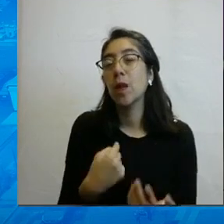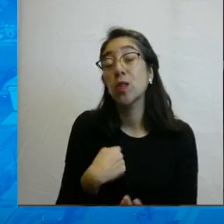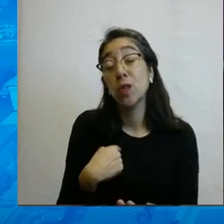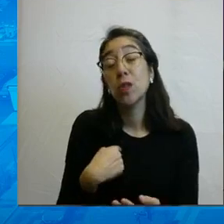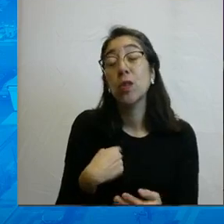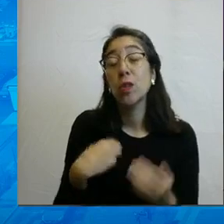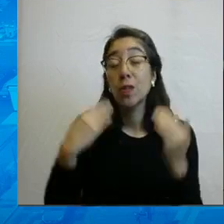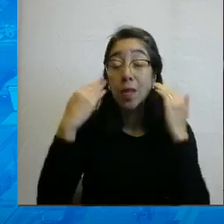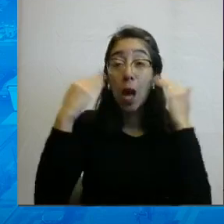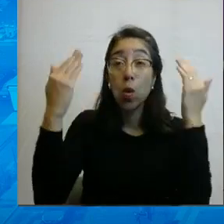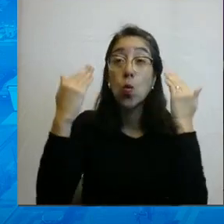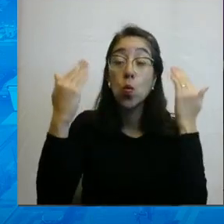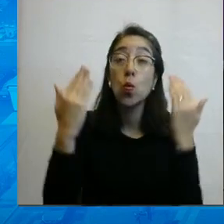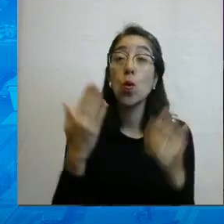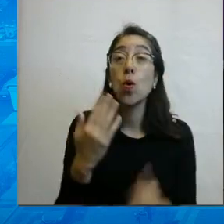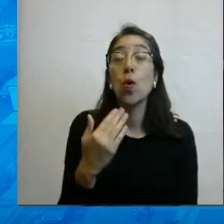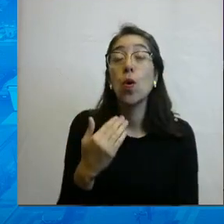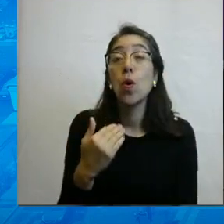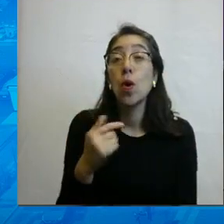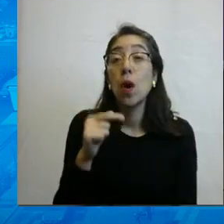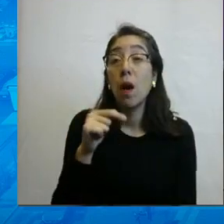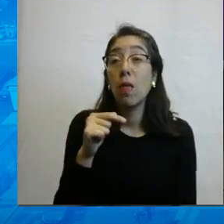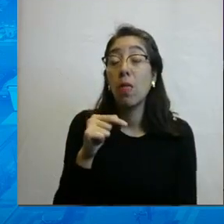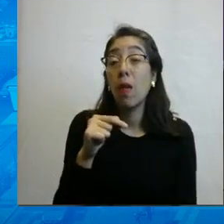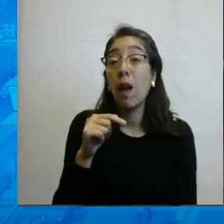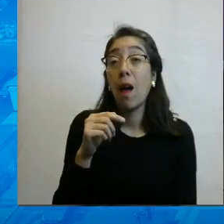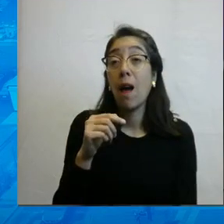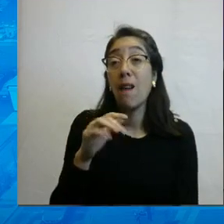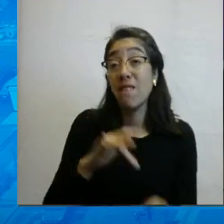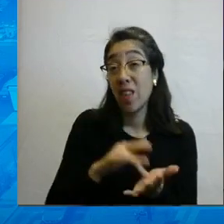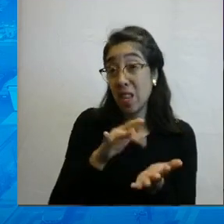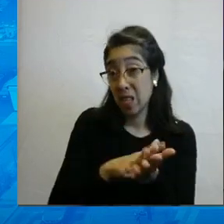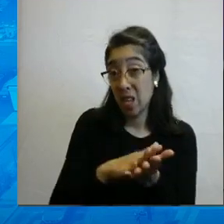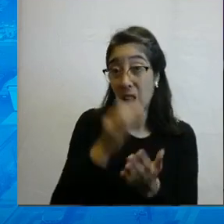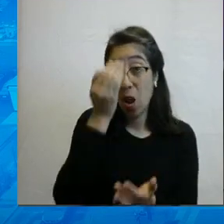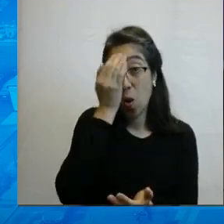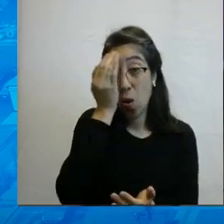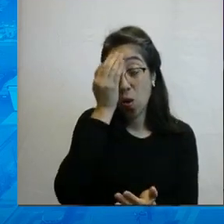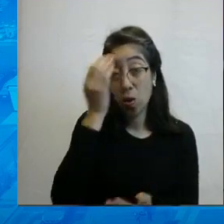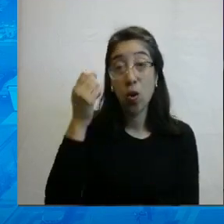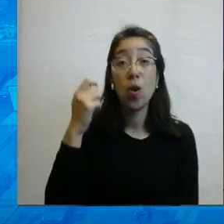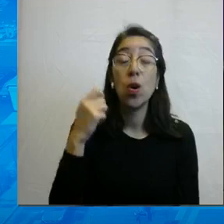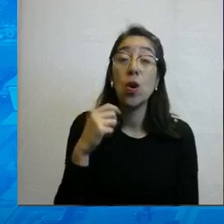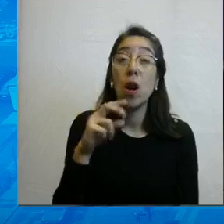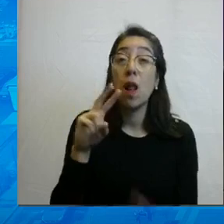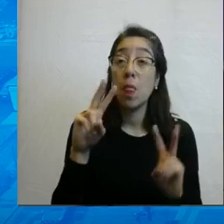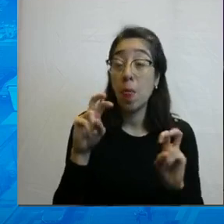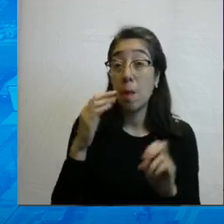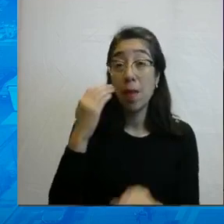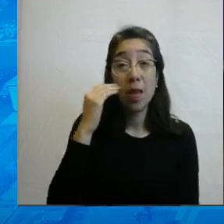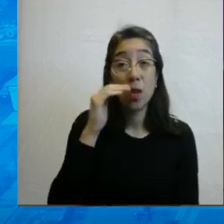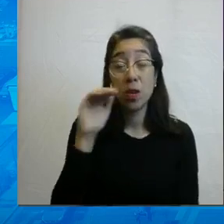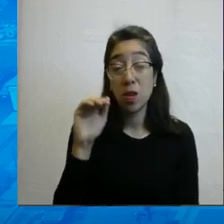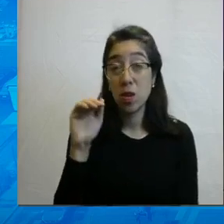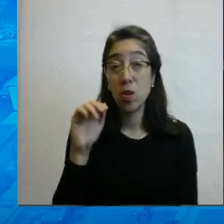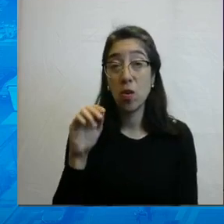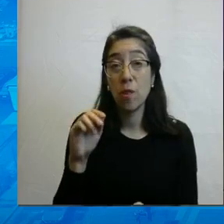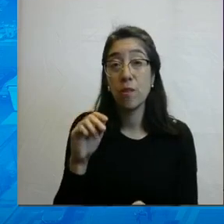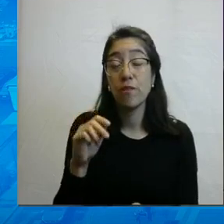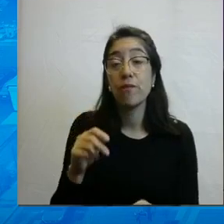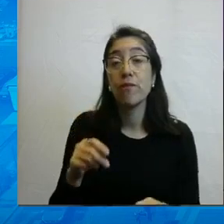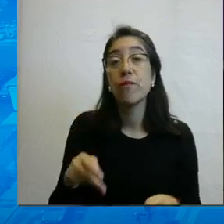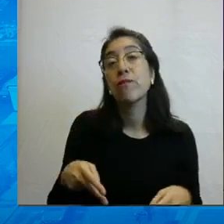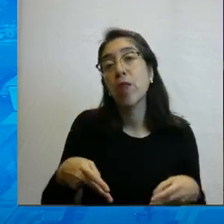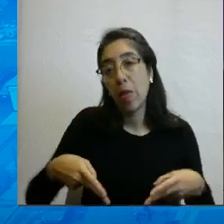Niñez es precisamente defender los derechos humanos, en especial del niño. Lo otro que quiero saludar hoy día,